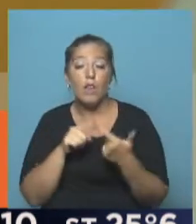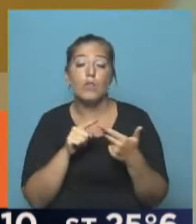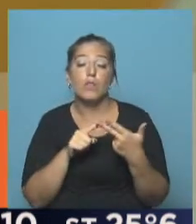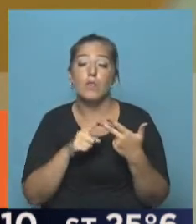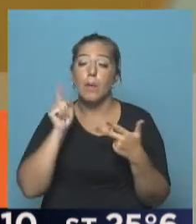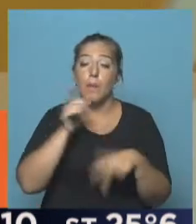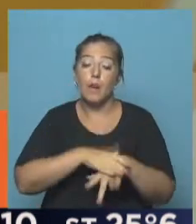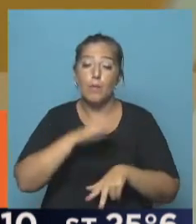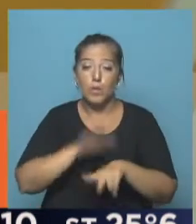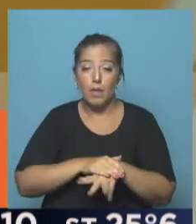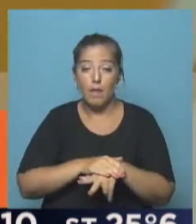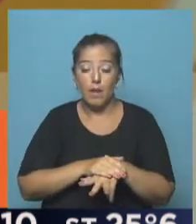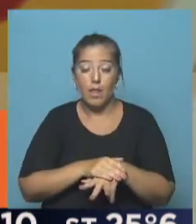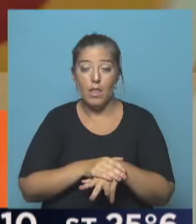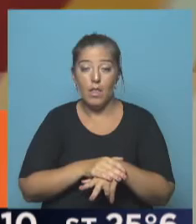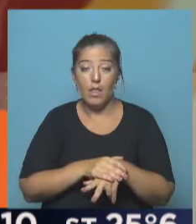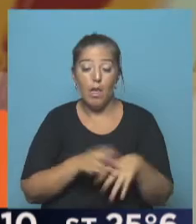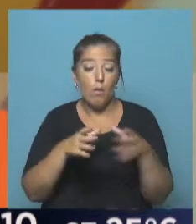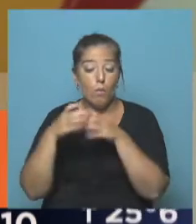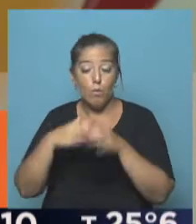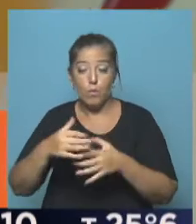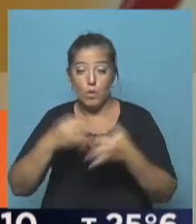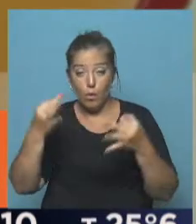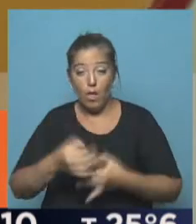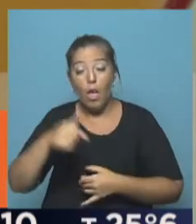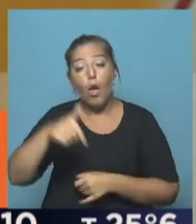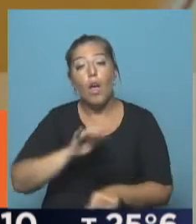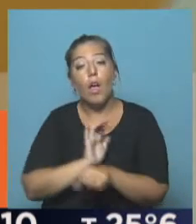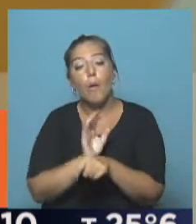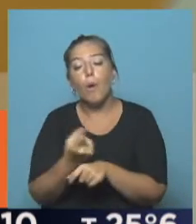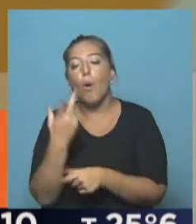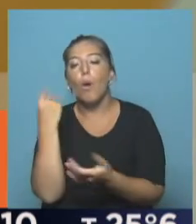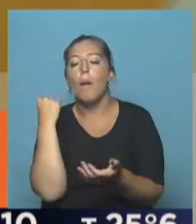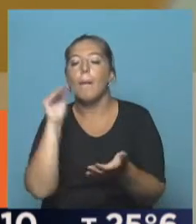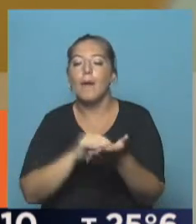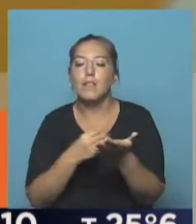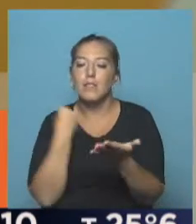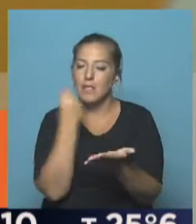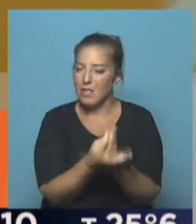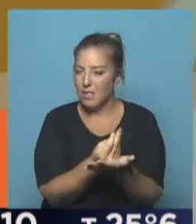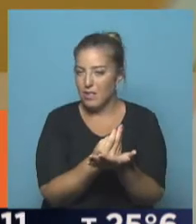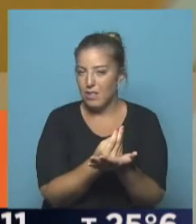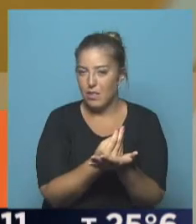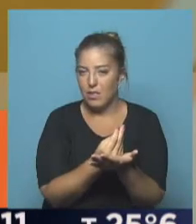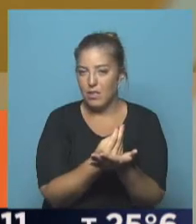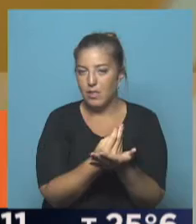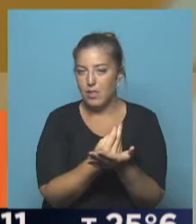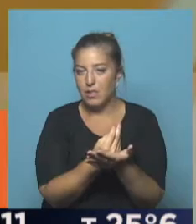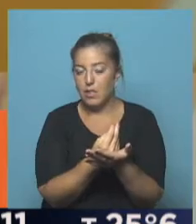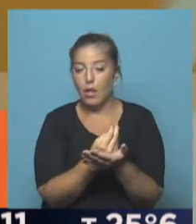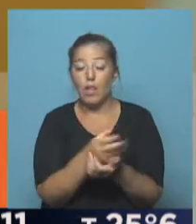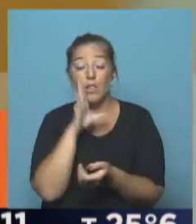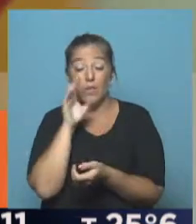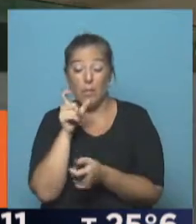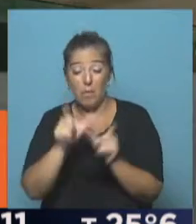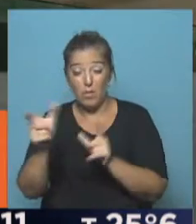los responsables de las fuerzas de seguridad. Ahora hay una especie de colado. Digo colado a propósito porque los norteamericanos lo viven como un colado,